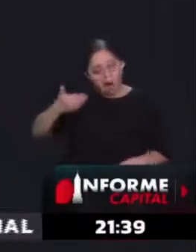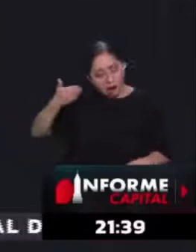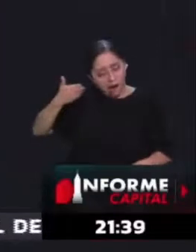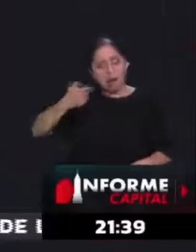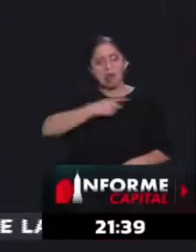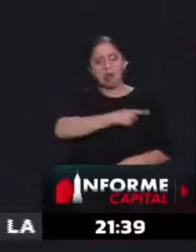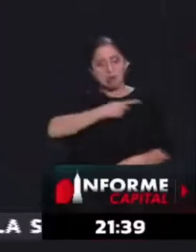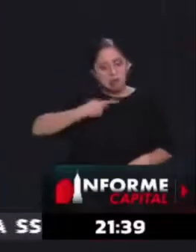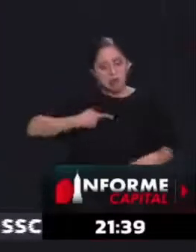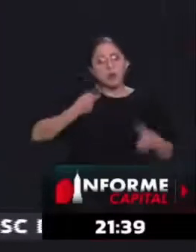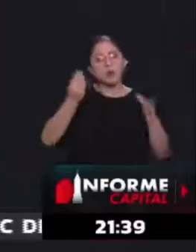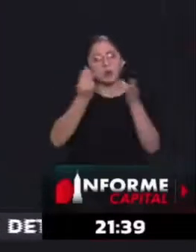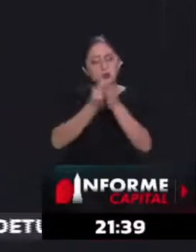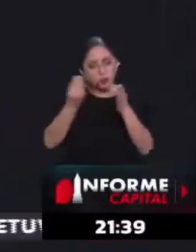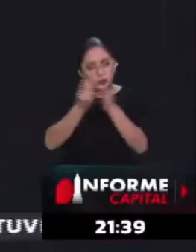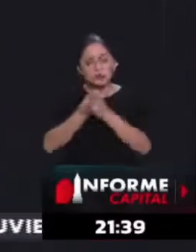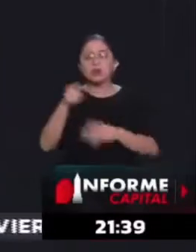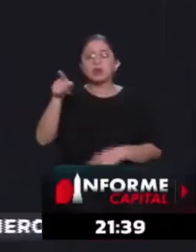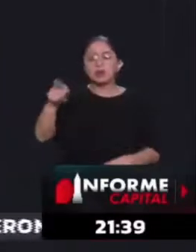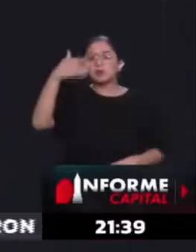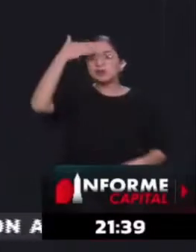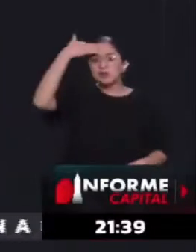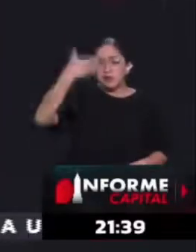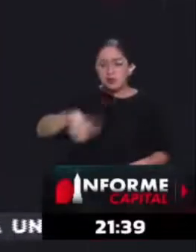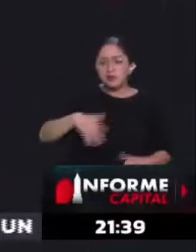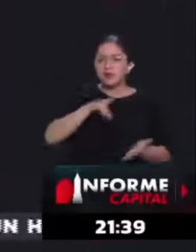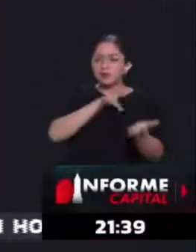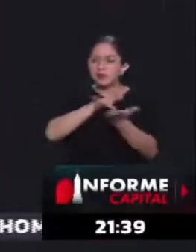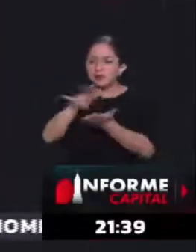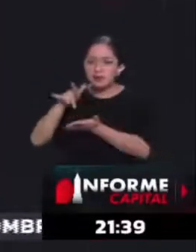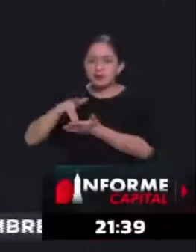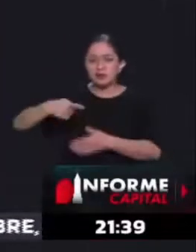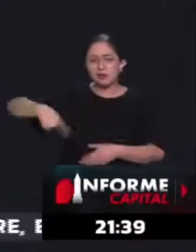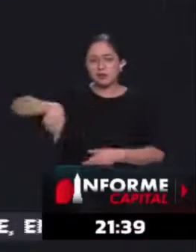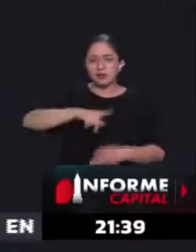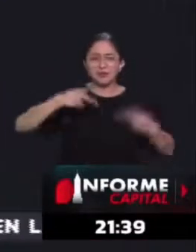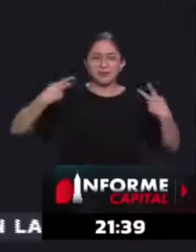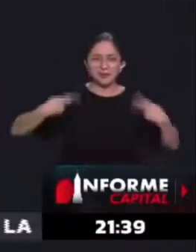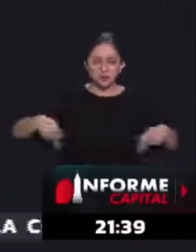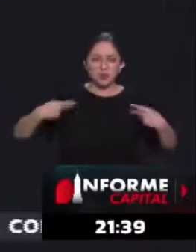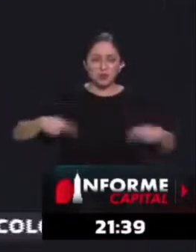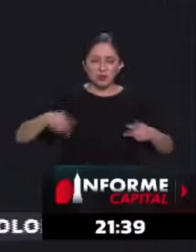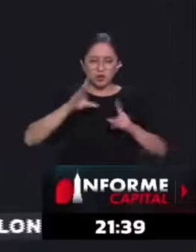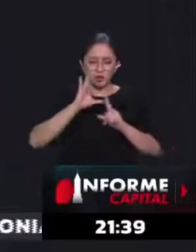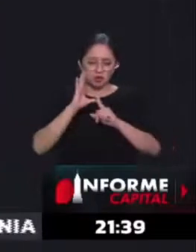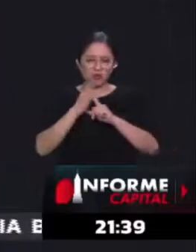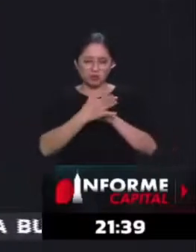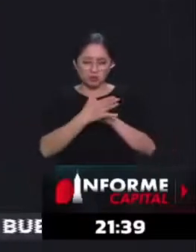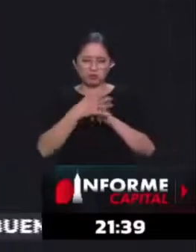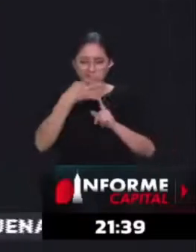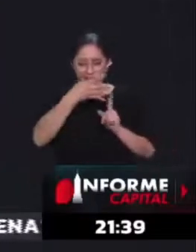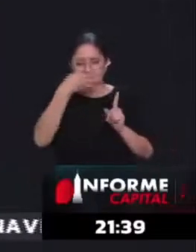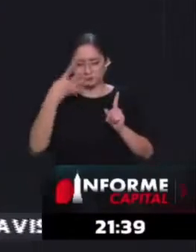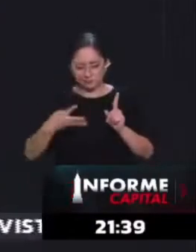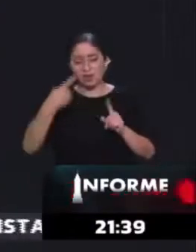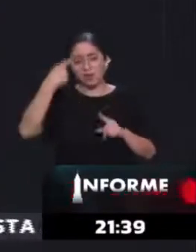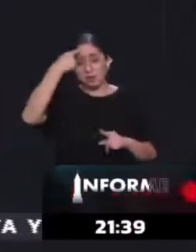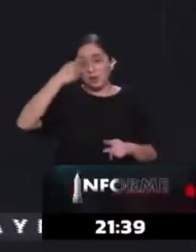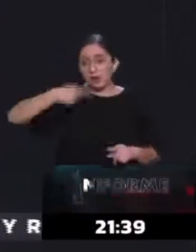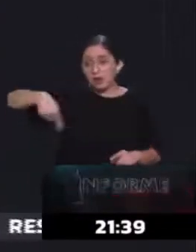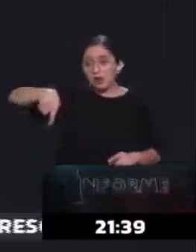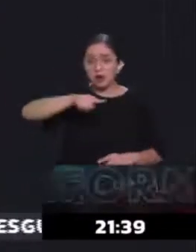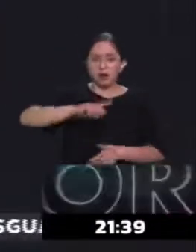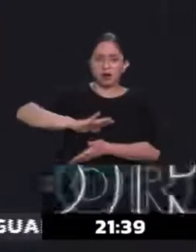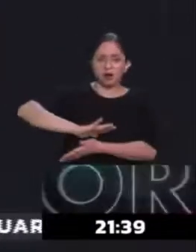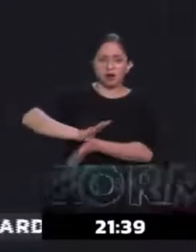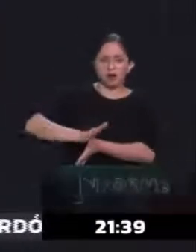para desarrollar acciones en favor de esta población y dar un trato no discriminatorio.